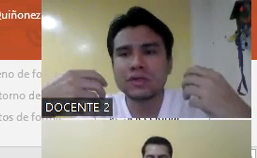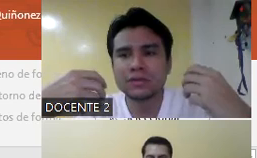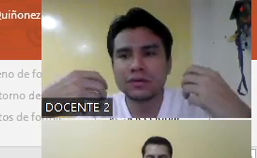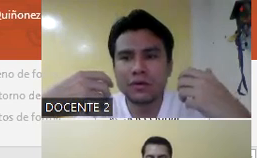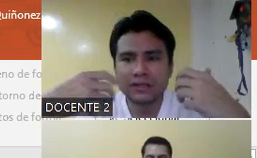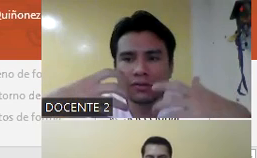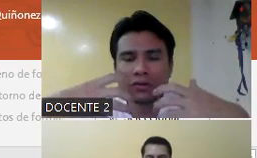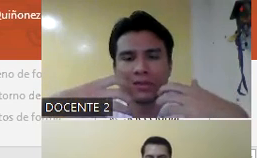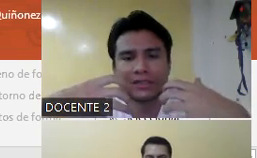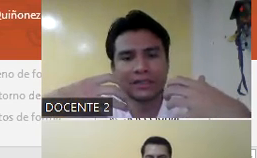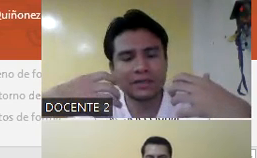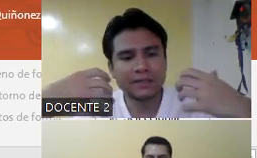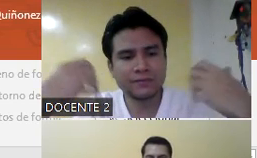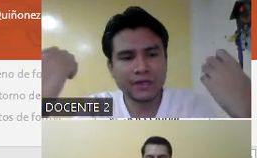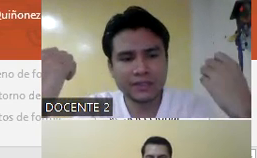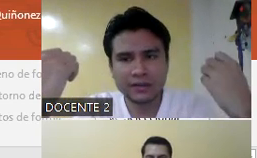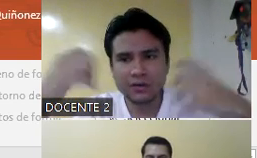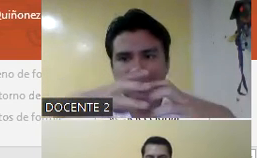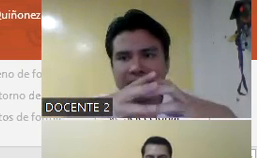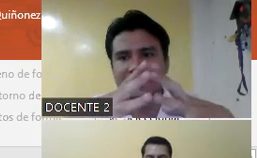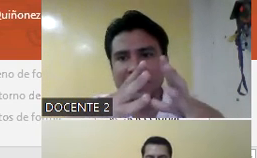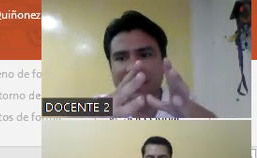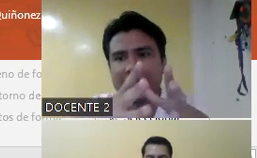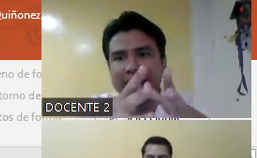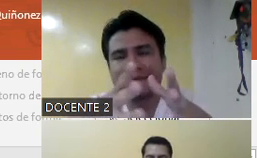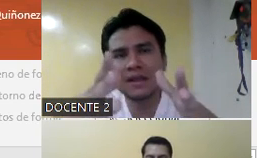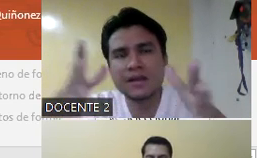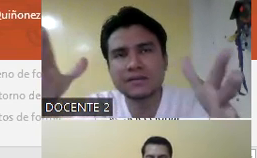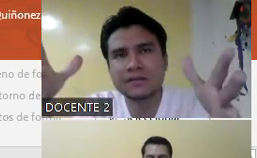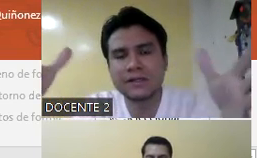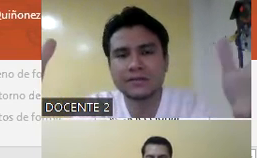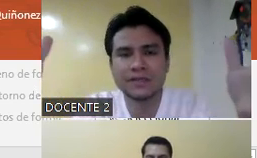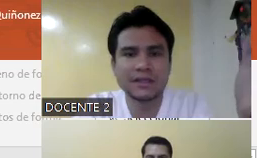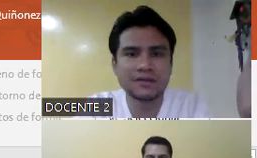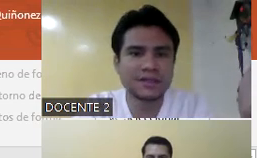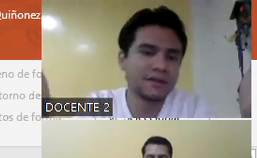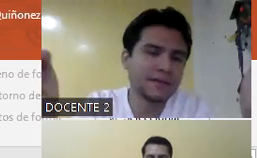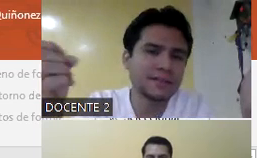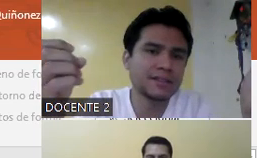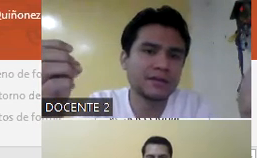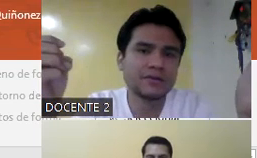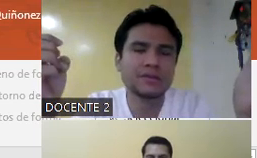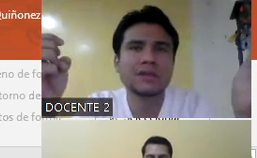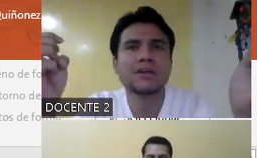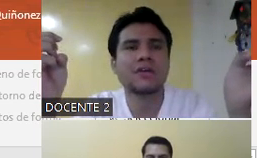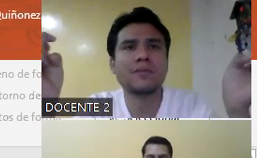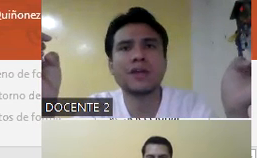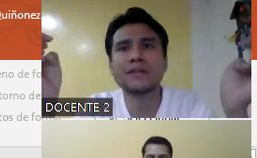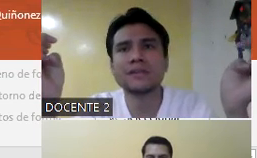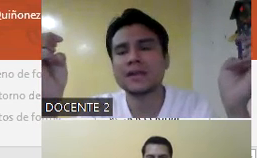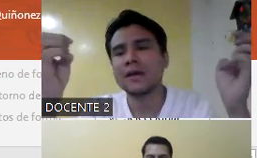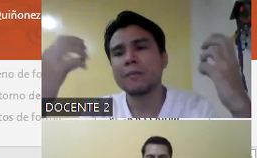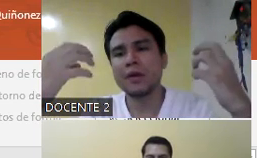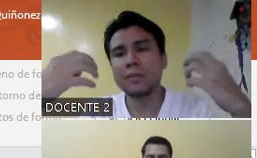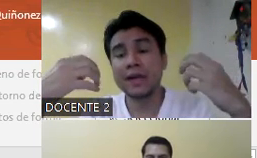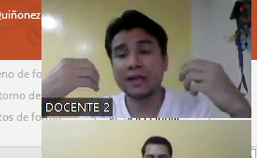emocionados, nuestro corazón comienza a latir más fuerte, comienza a abrir esos vasos sanguíneos a través de ciertos